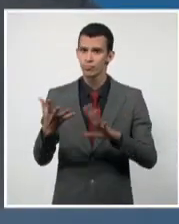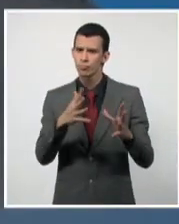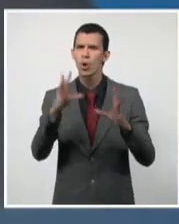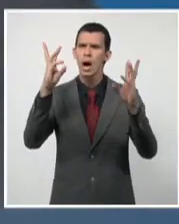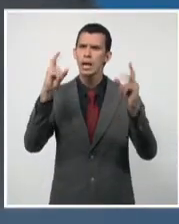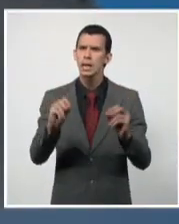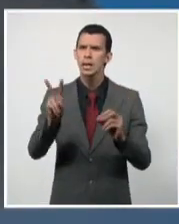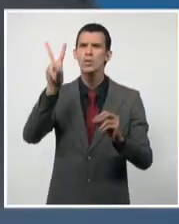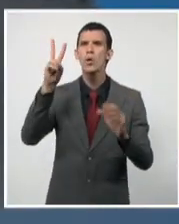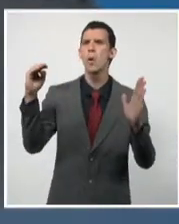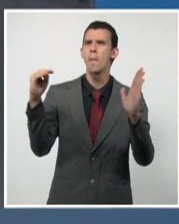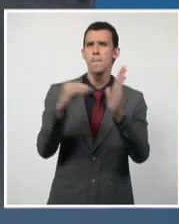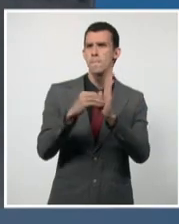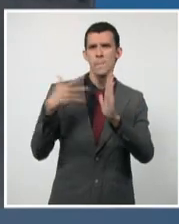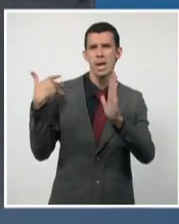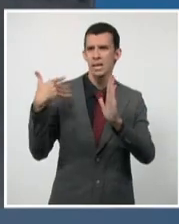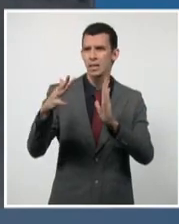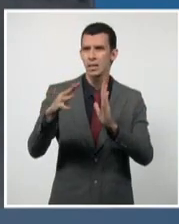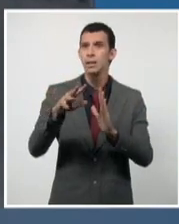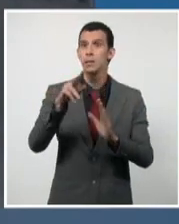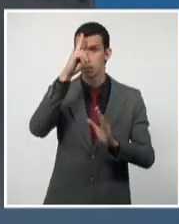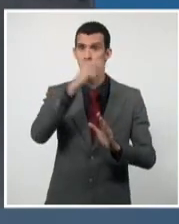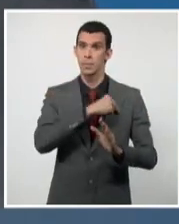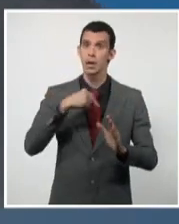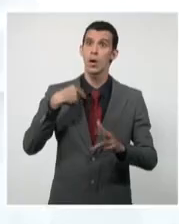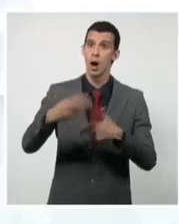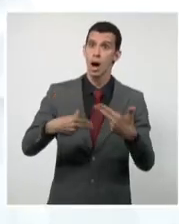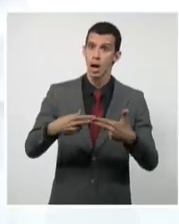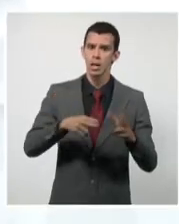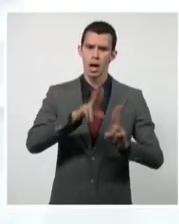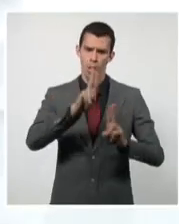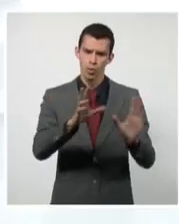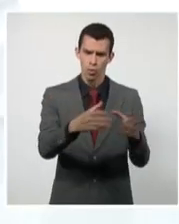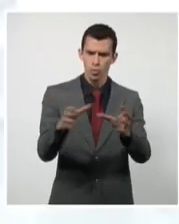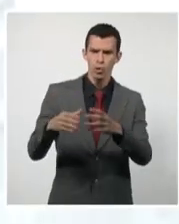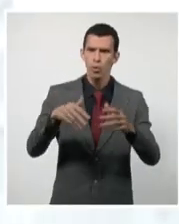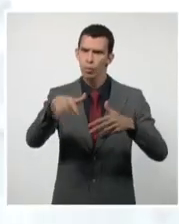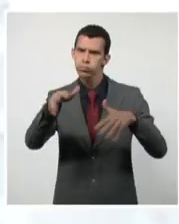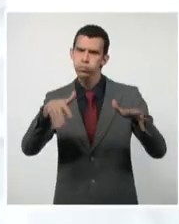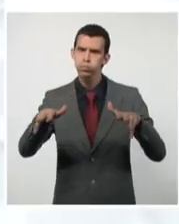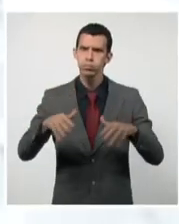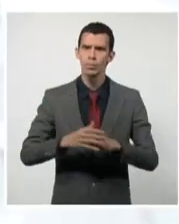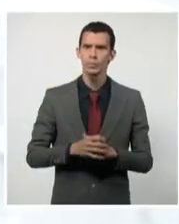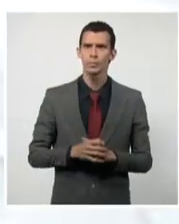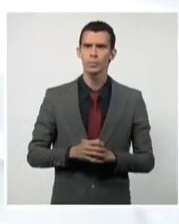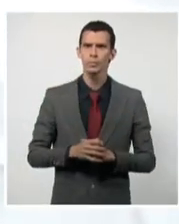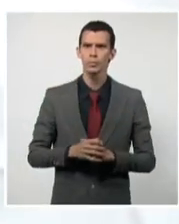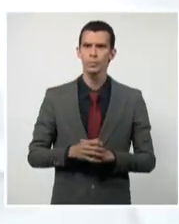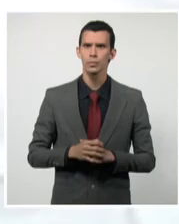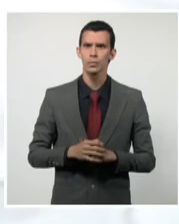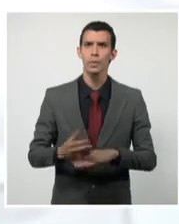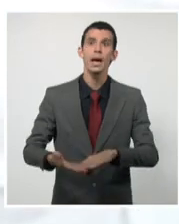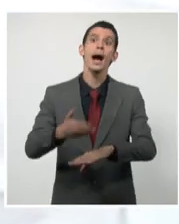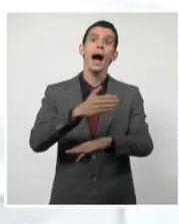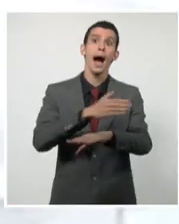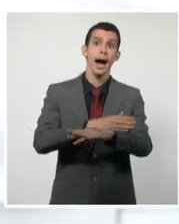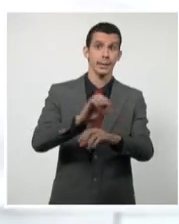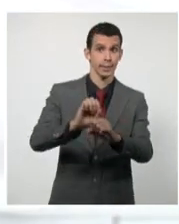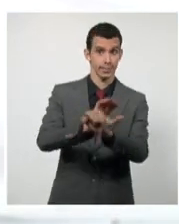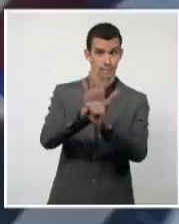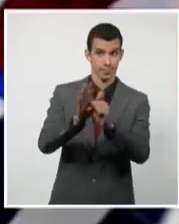de el surgimiento epidémico, teníamos ya 28.000 colaboradores de la salud